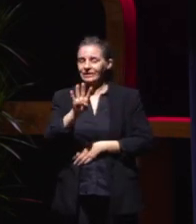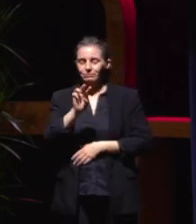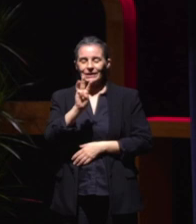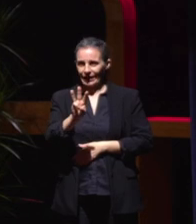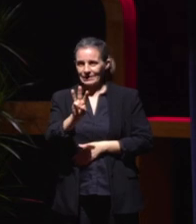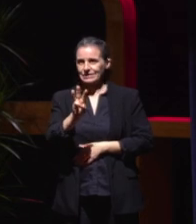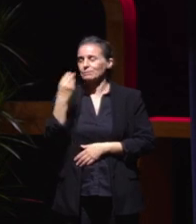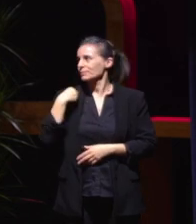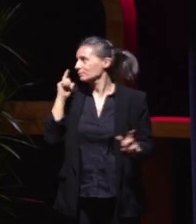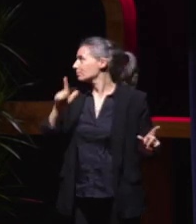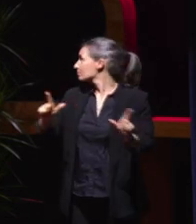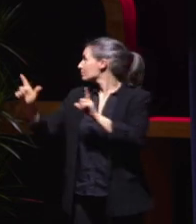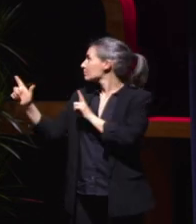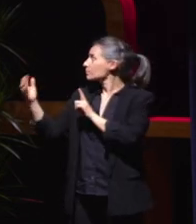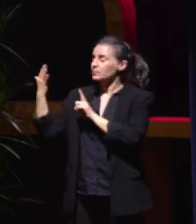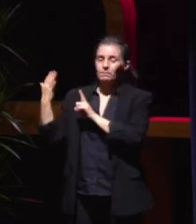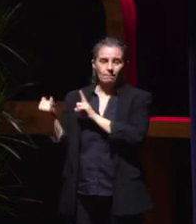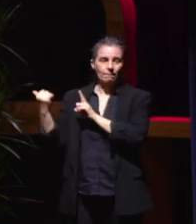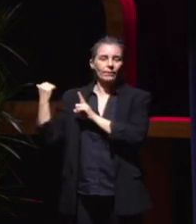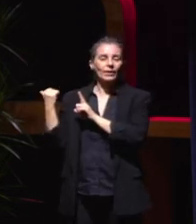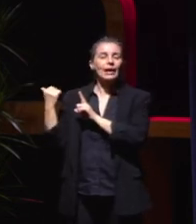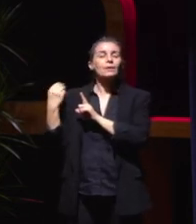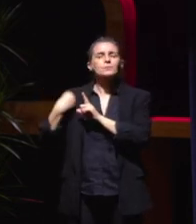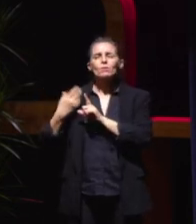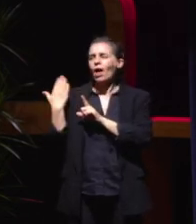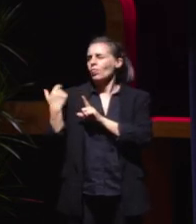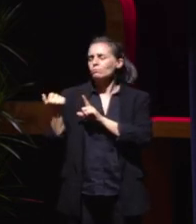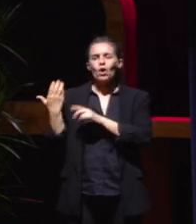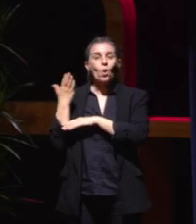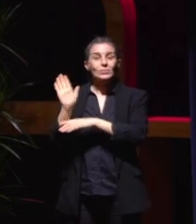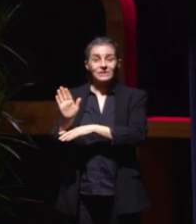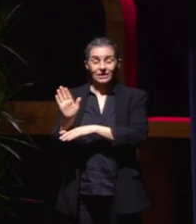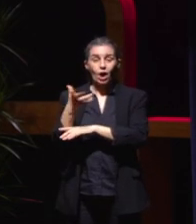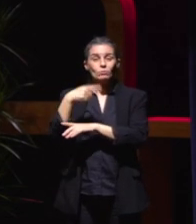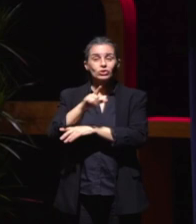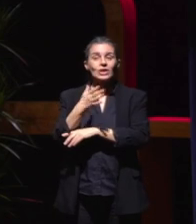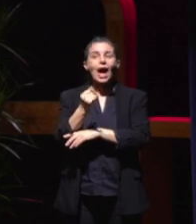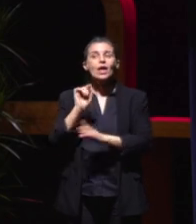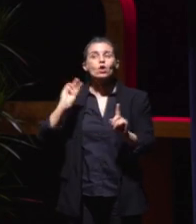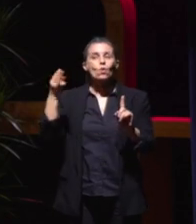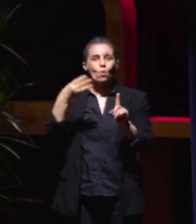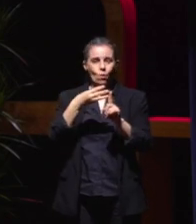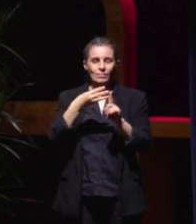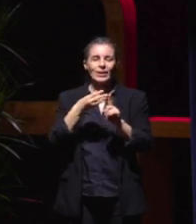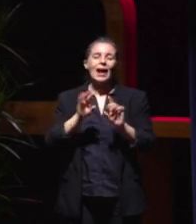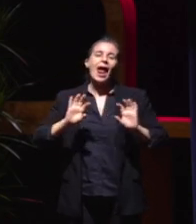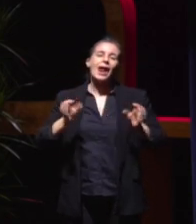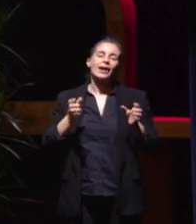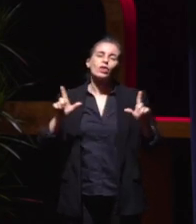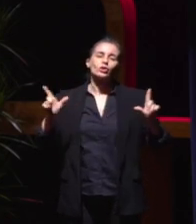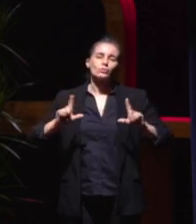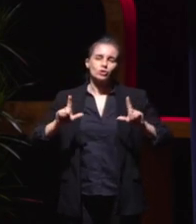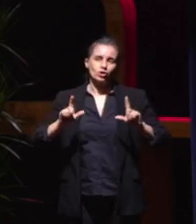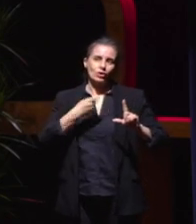el 23 sin hacer que se acaba de presentar lo tenéis en la web de radio televisión española